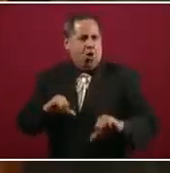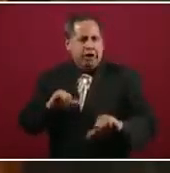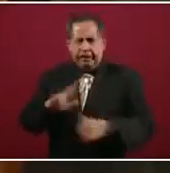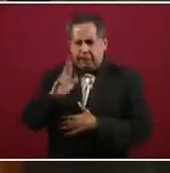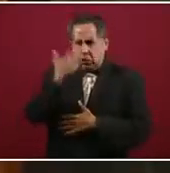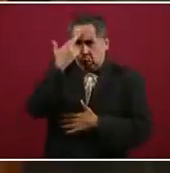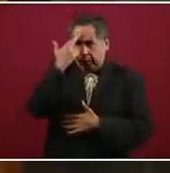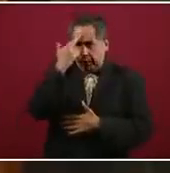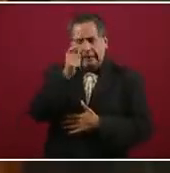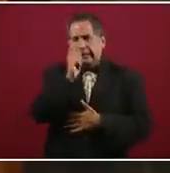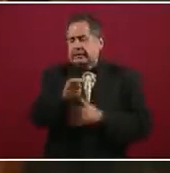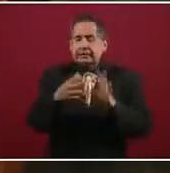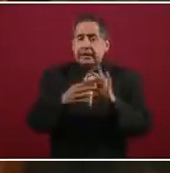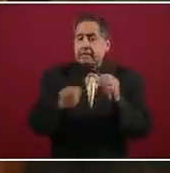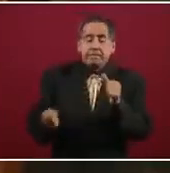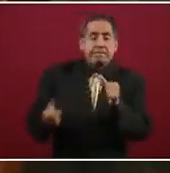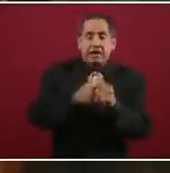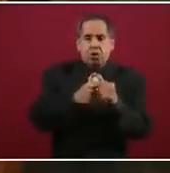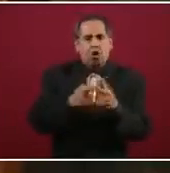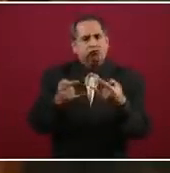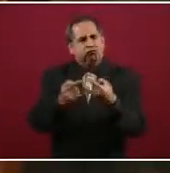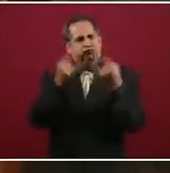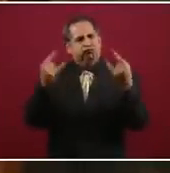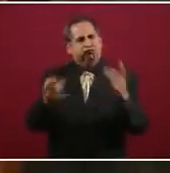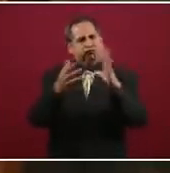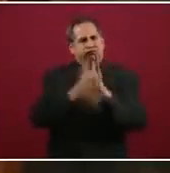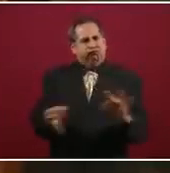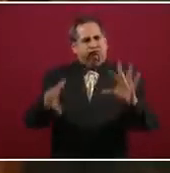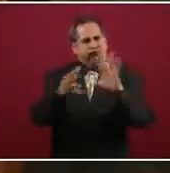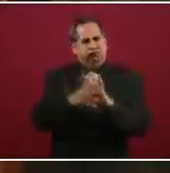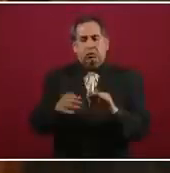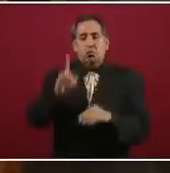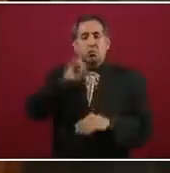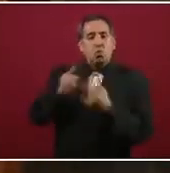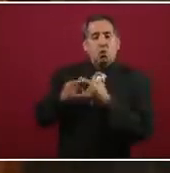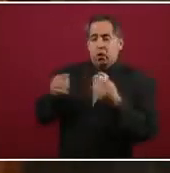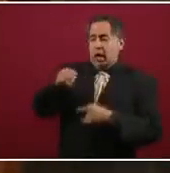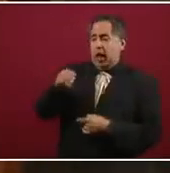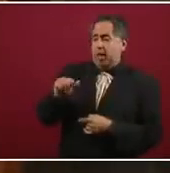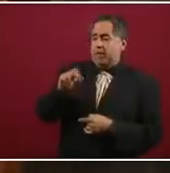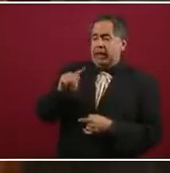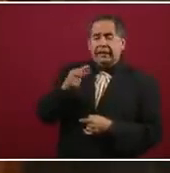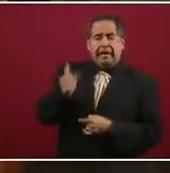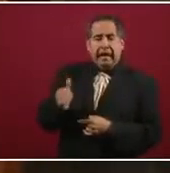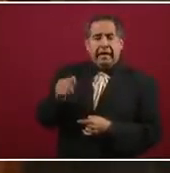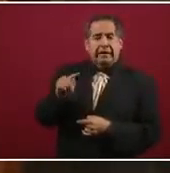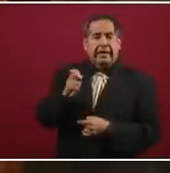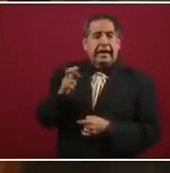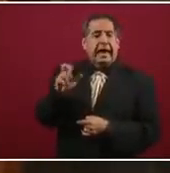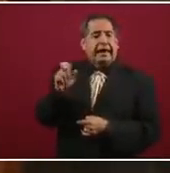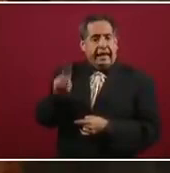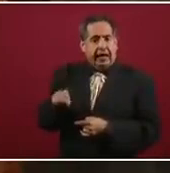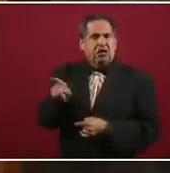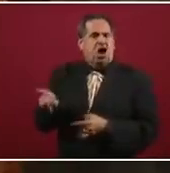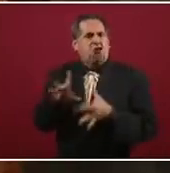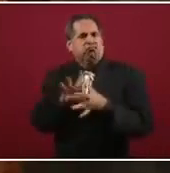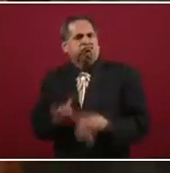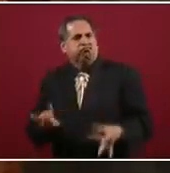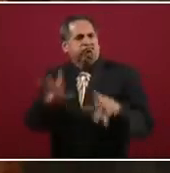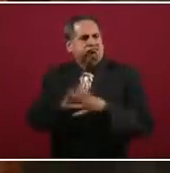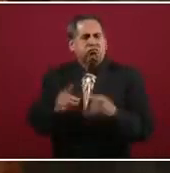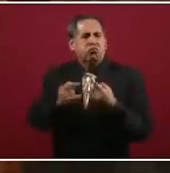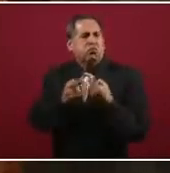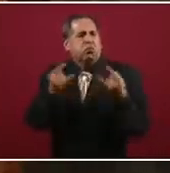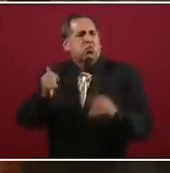les parece si primero escuchamos lo que nos propone la historiadora Marta Terán en un primer acercamiento a lo que se